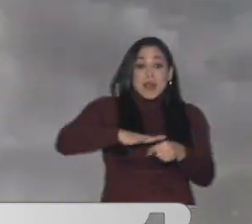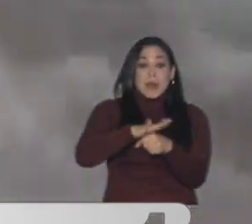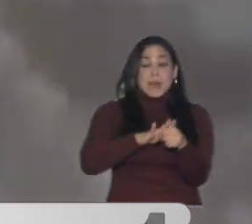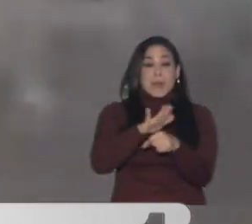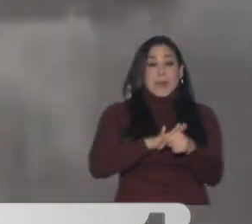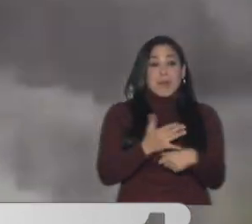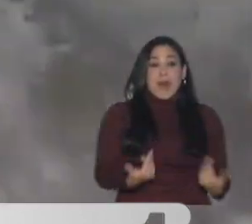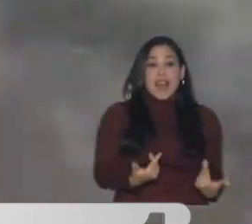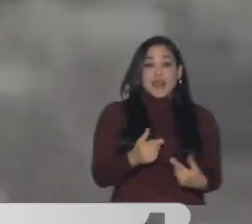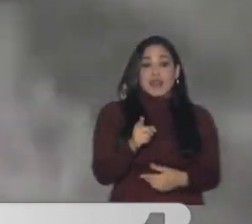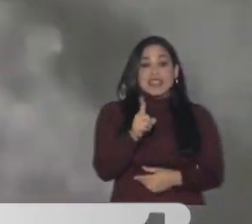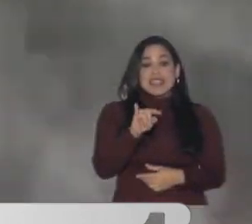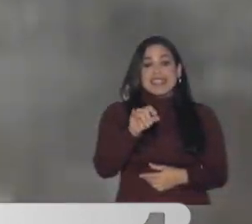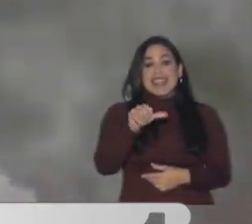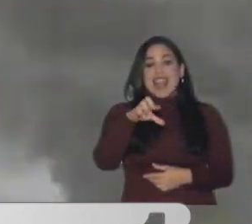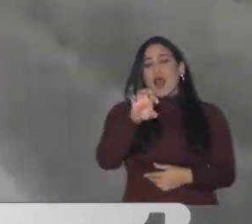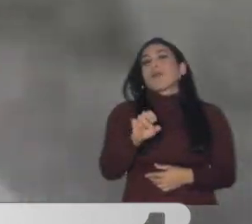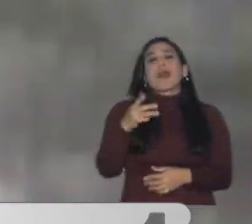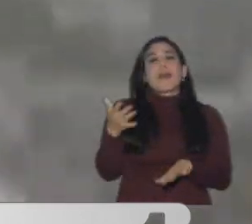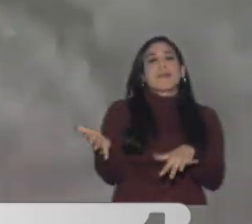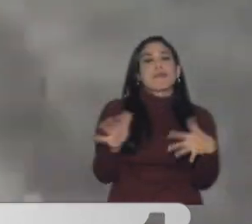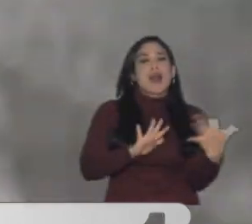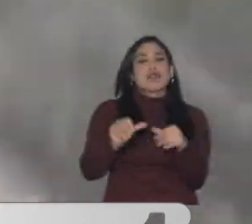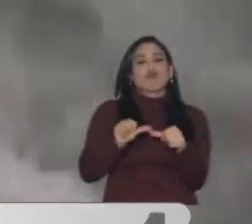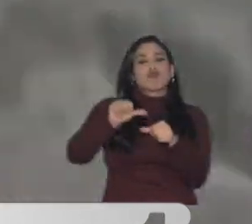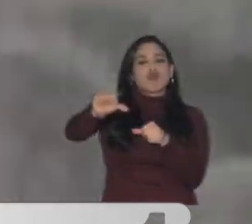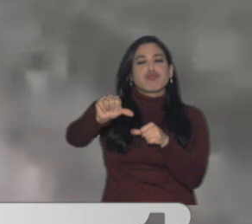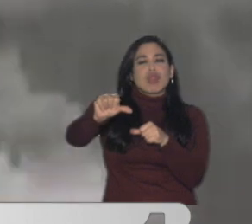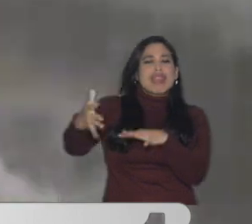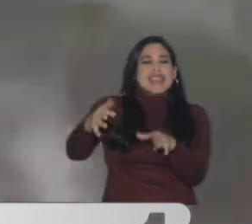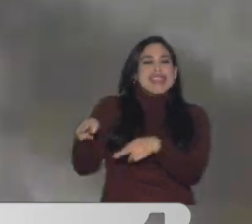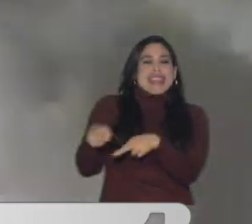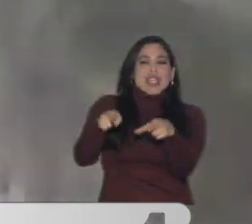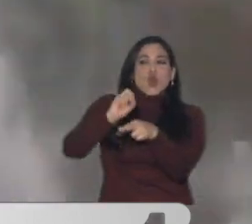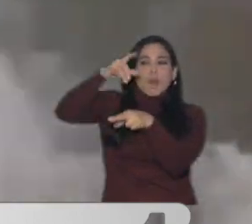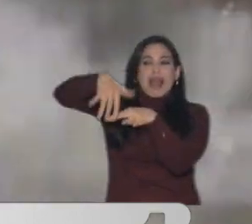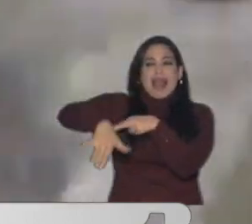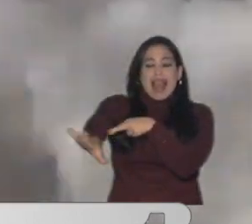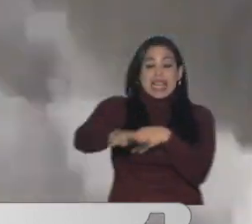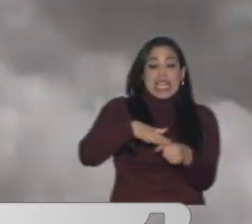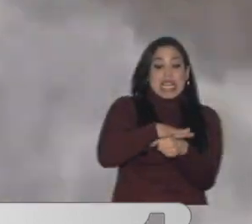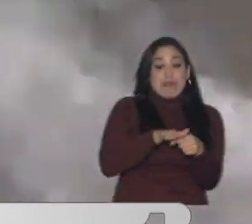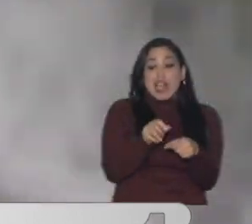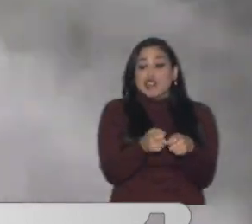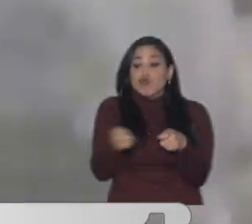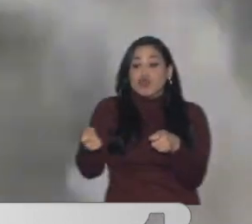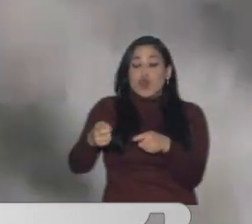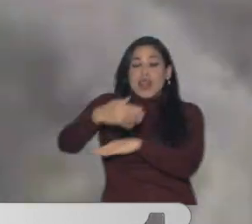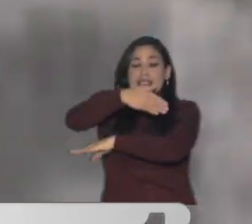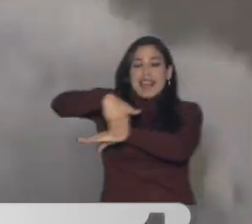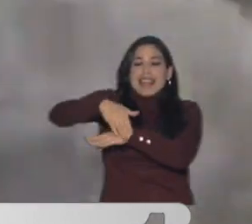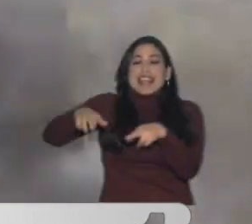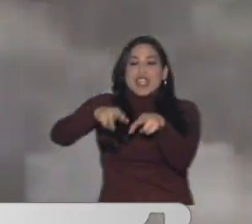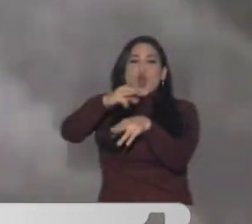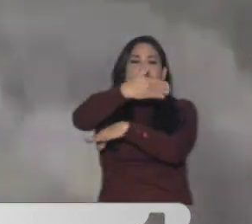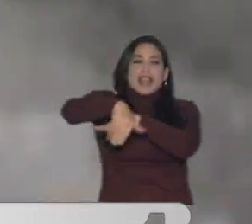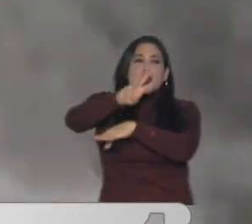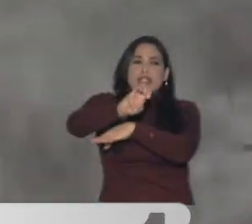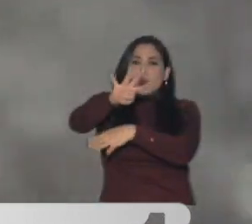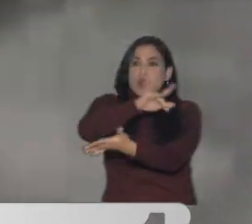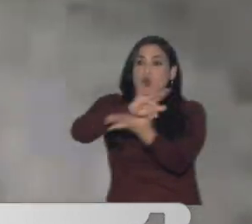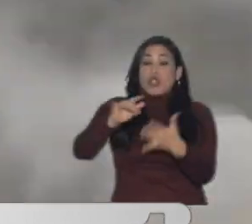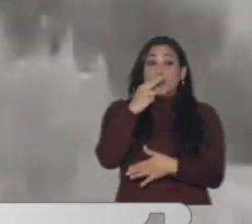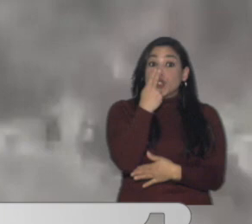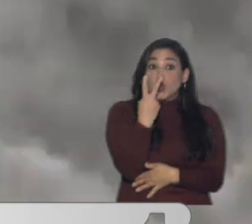barrio Siape, a la altura, a pocos metros de llegar ya al río Magdalena, a la desembocadura del arroyo del 84, se presentó una emergencia.